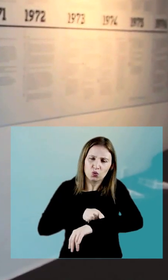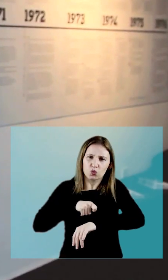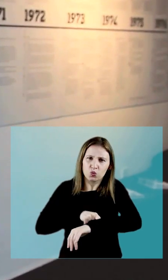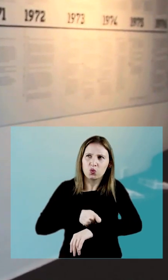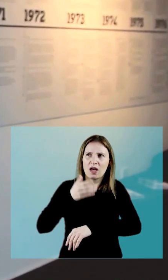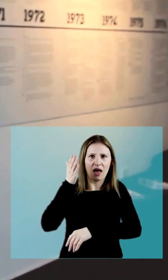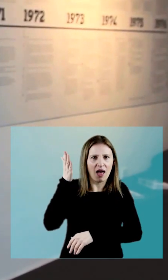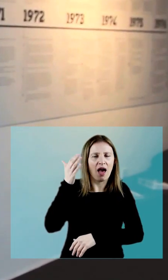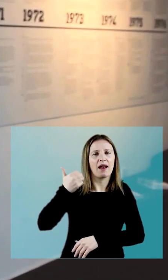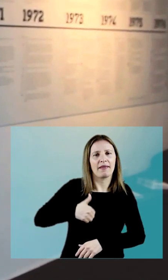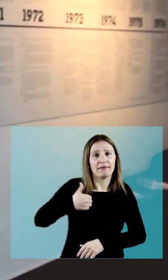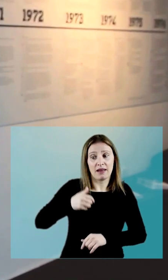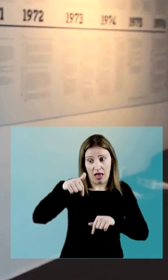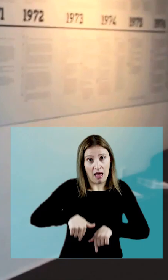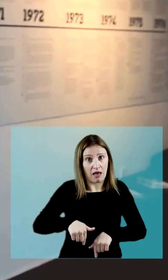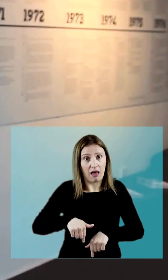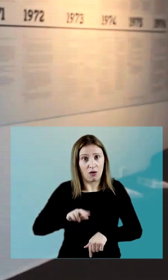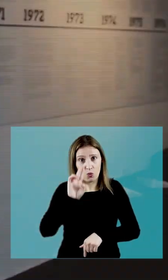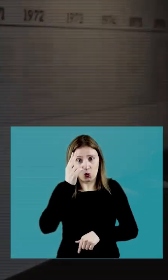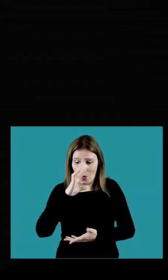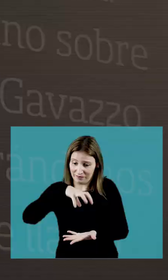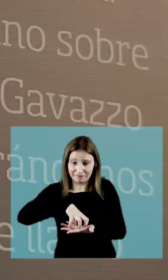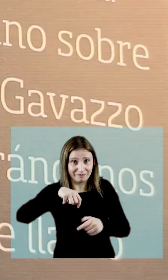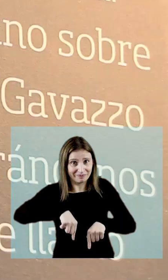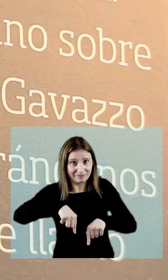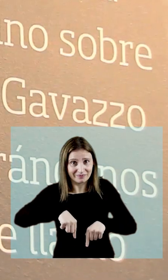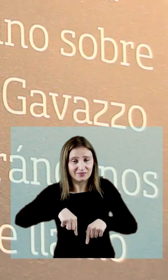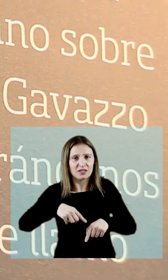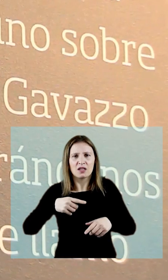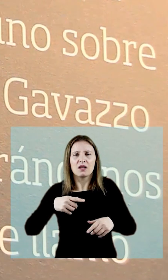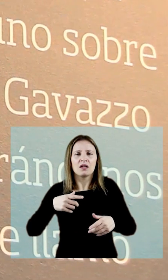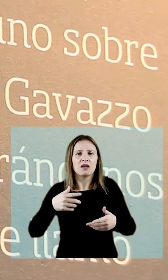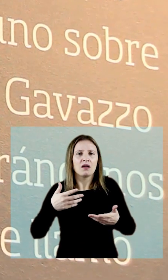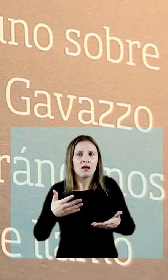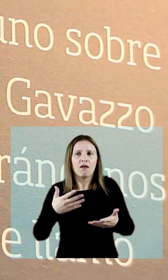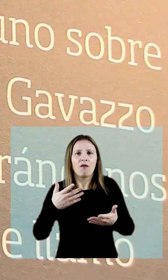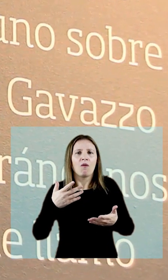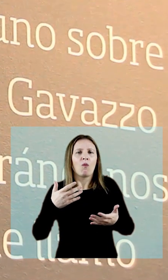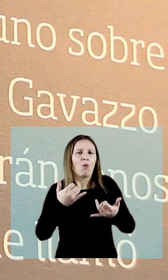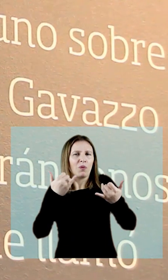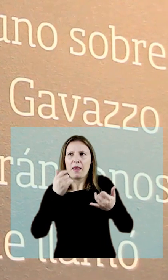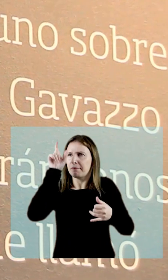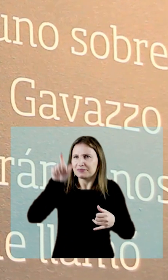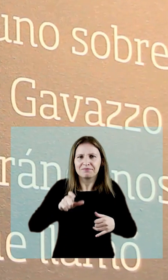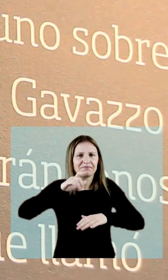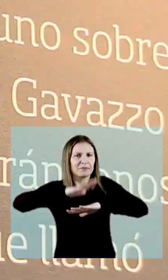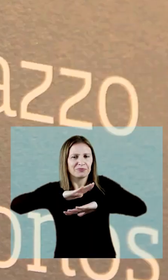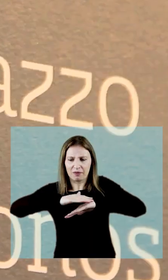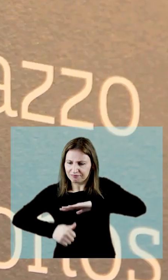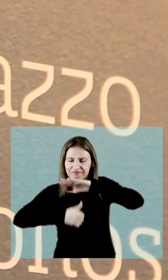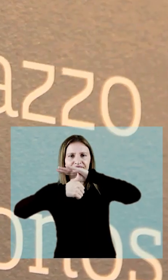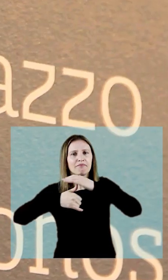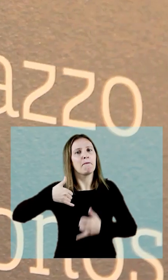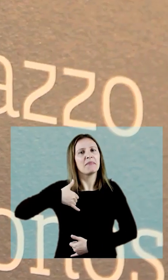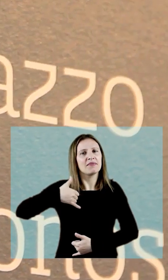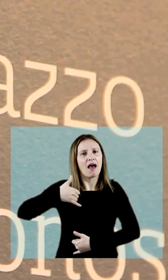la Argentina, y acá mismo en este espacio donde estamos, un día viene el responsable militar de este operativo,